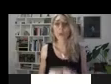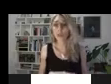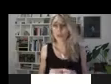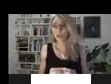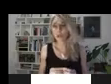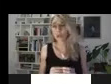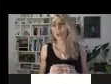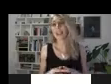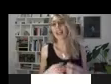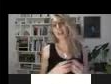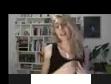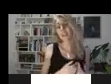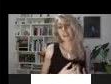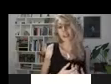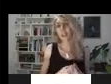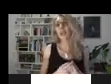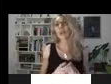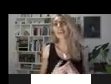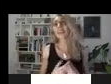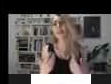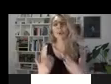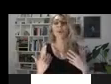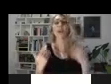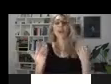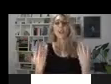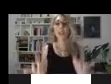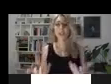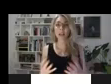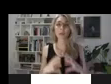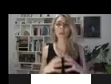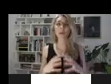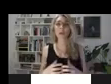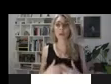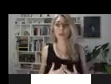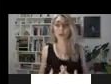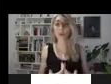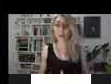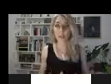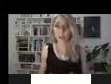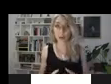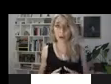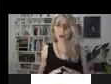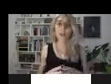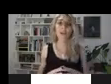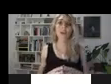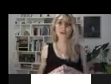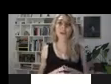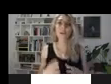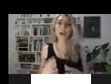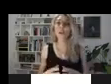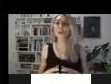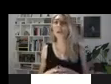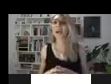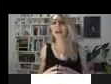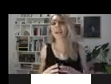impone un modelo donde el artista no está buscando la belleza, no está buscando lo decorativo, sino que